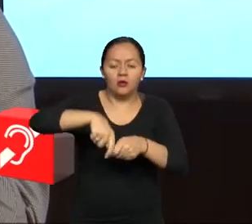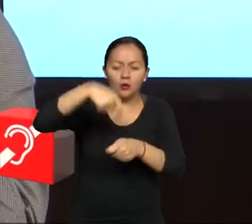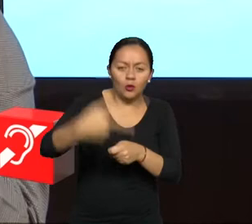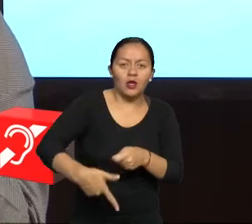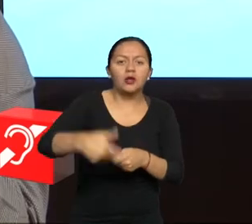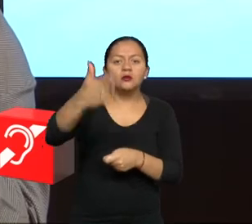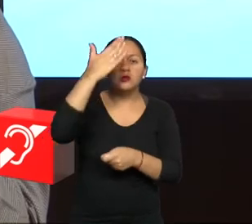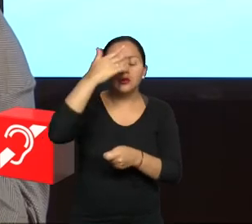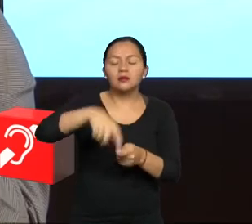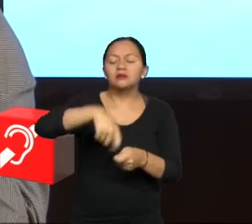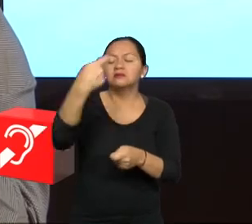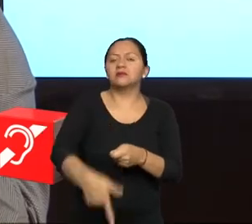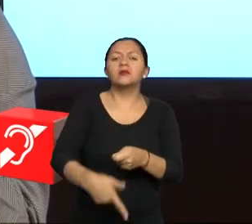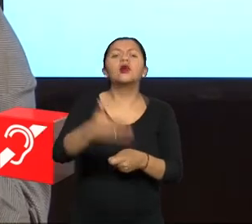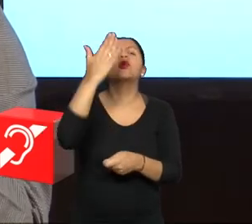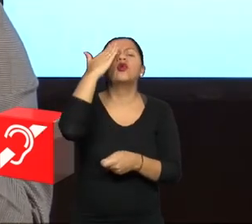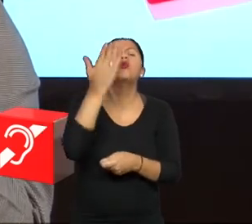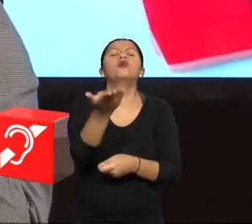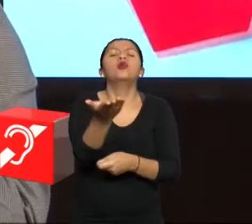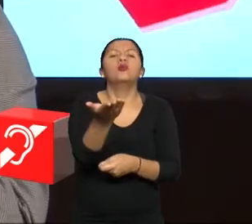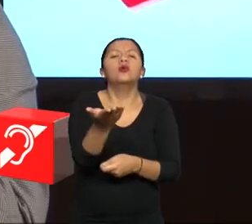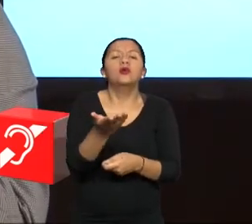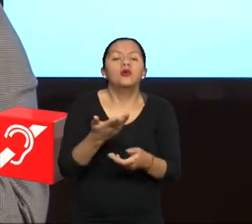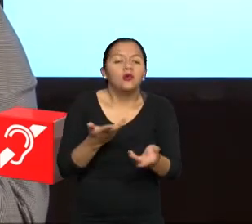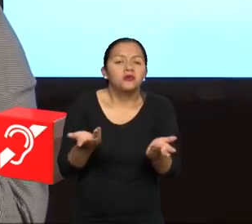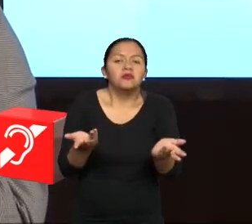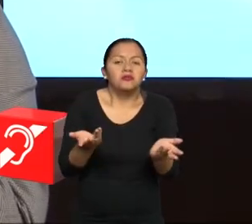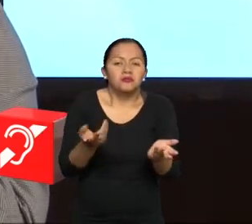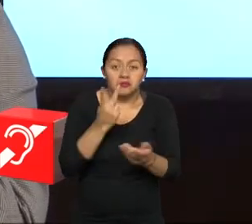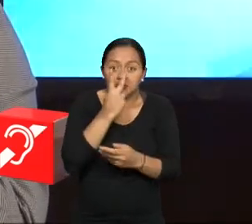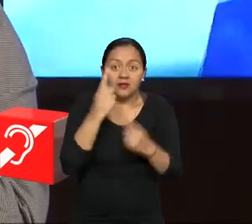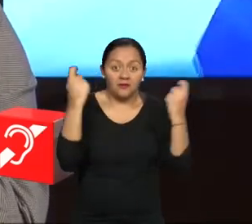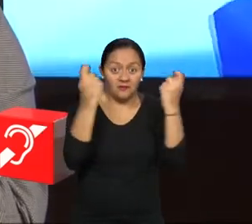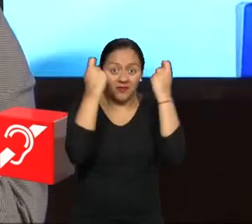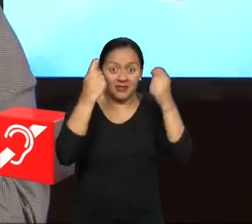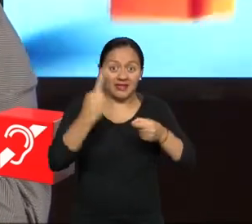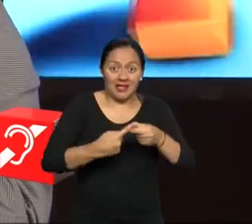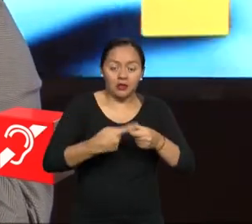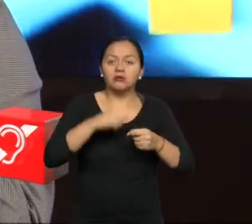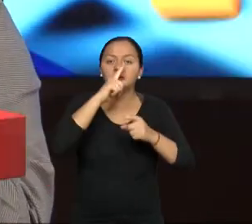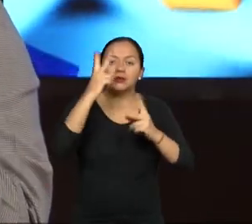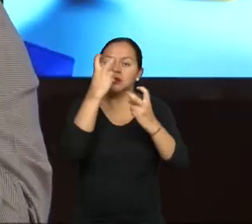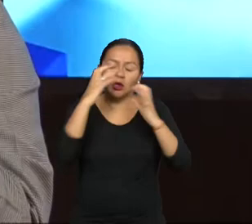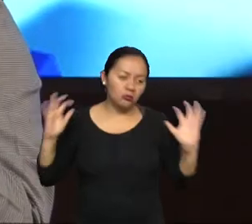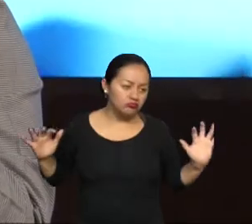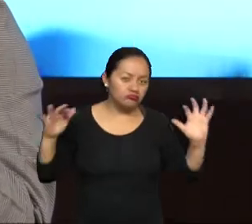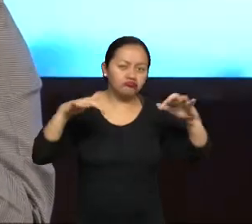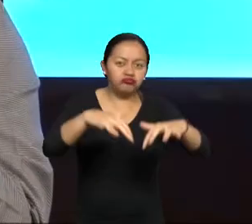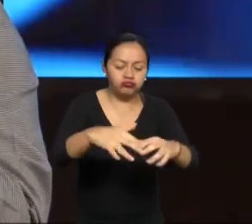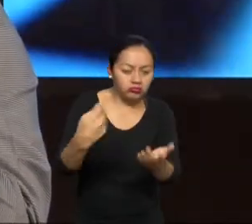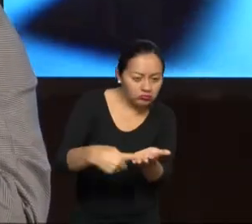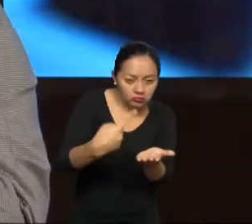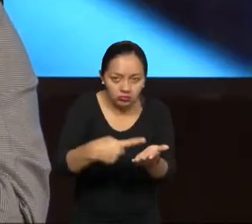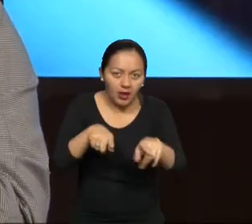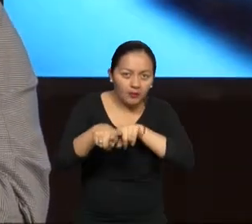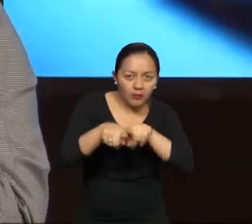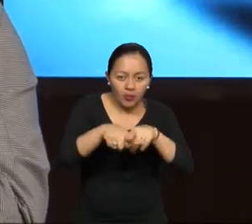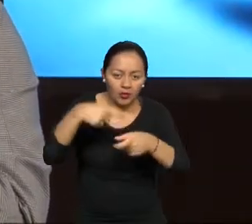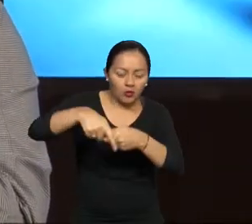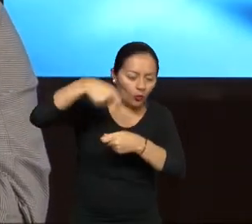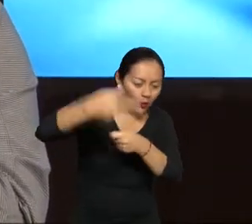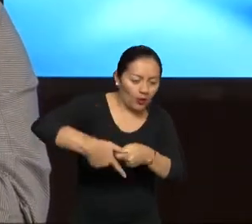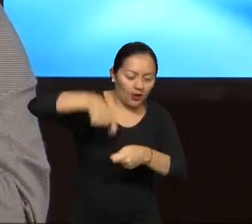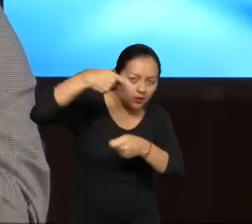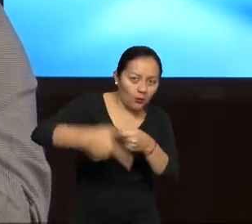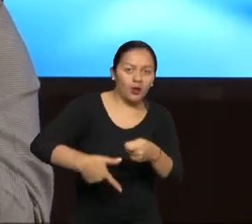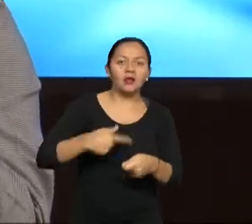que se tiene uno para poder jugar el 40, no? Sí. Porque eso se ve mucho en las fiestas de Quito, que ustedes hacen sus campeonatos y participan y juegan hasta